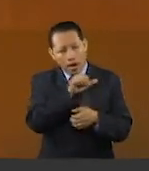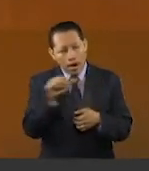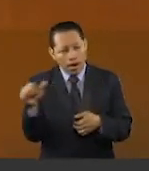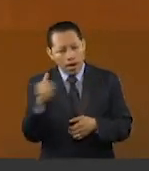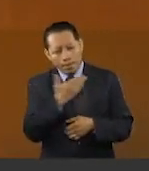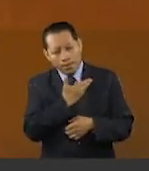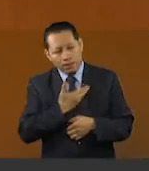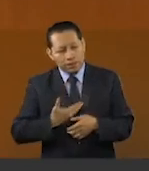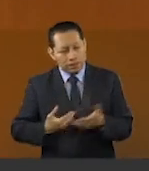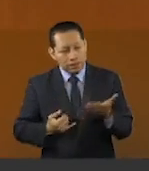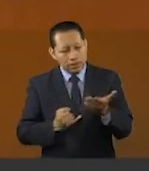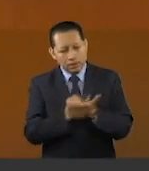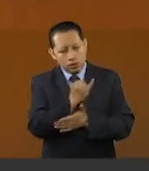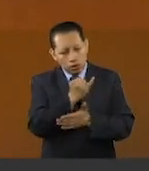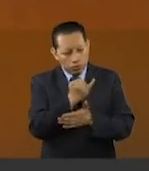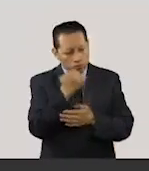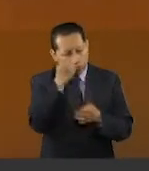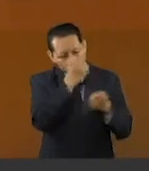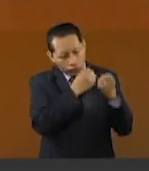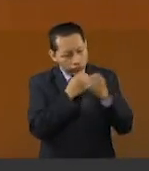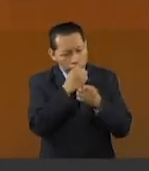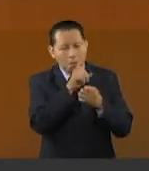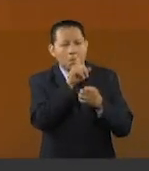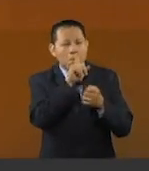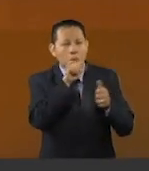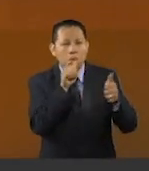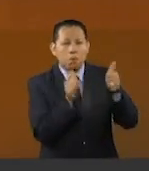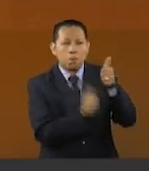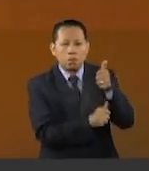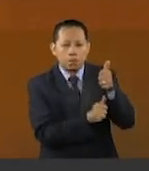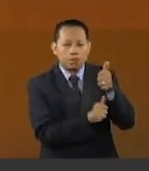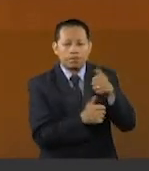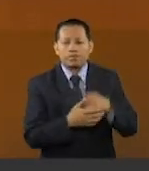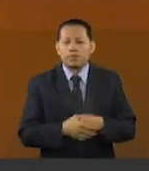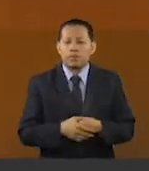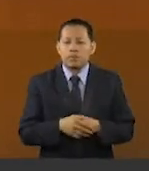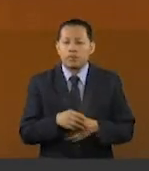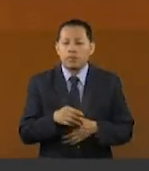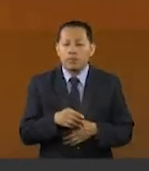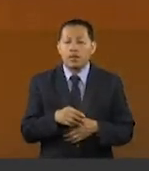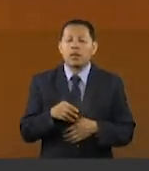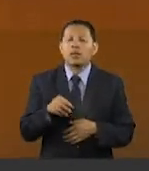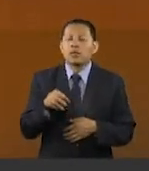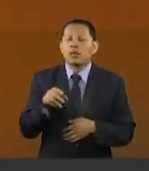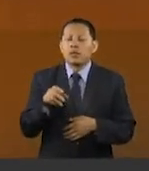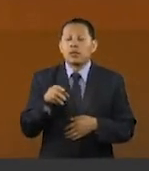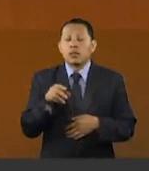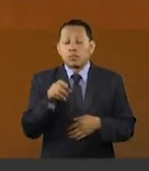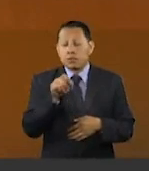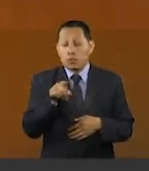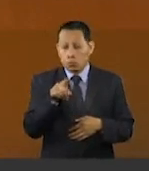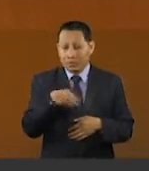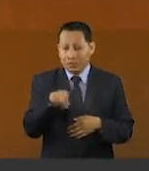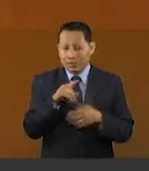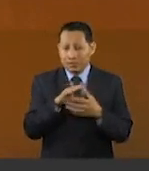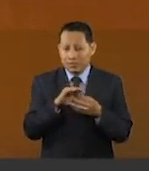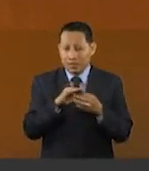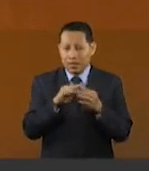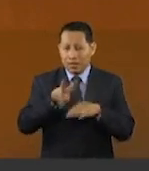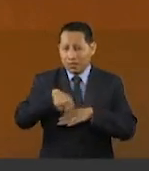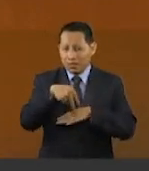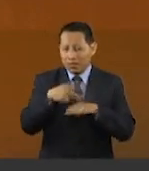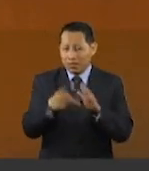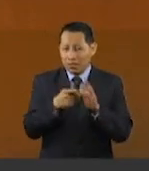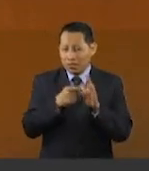las decisiones del Poder Ejecutivo. Ustedes han dicho repetidas veces en esta tribuna que no somos